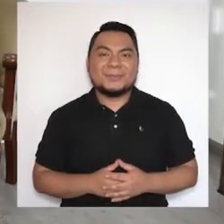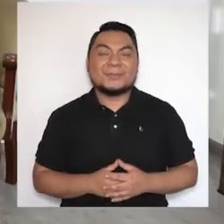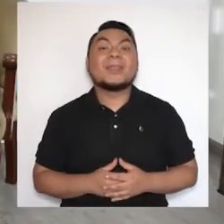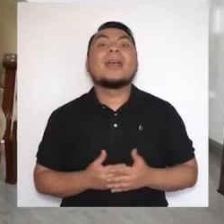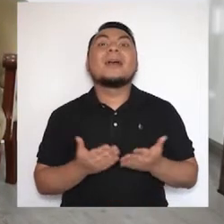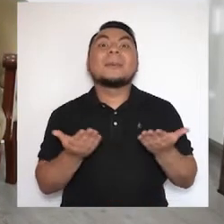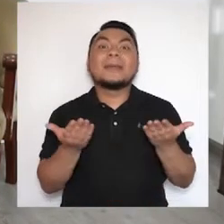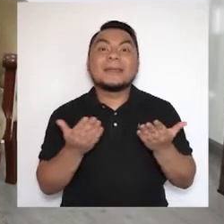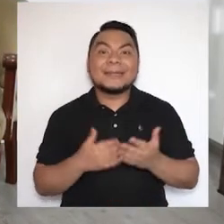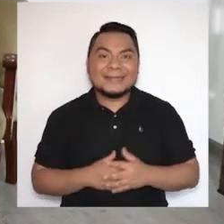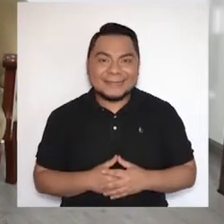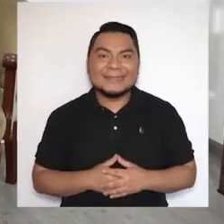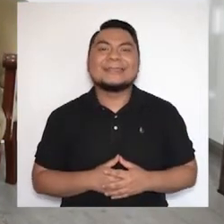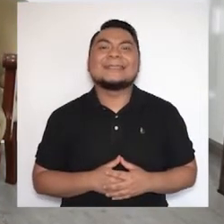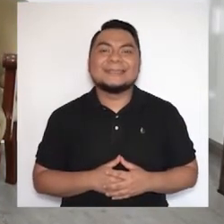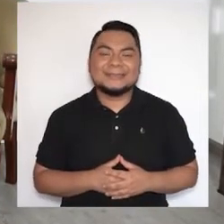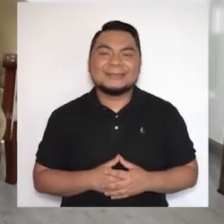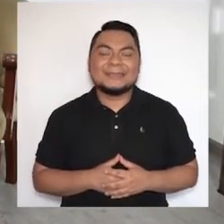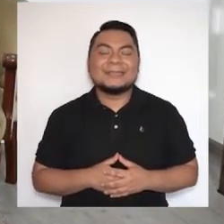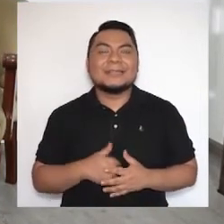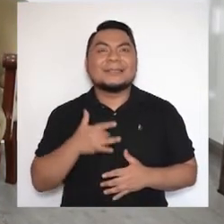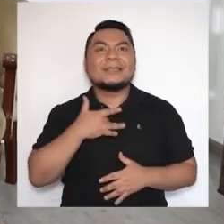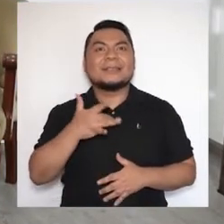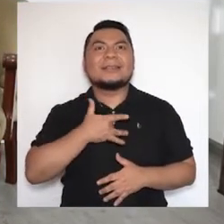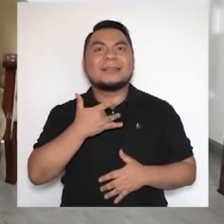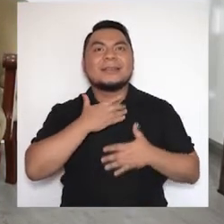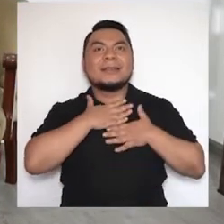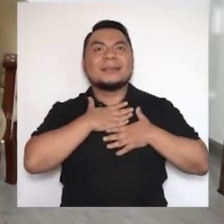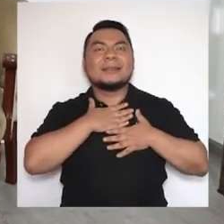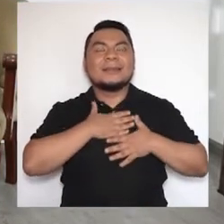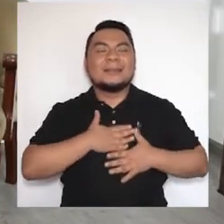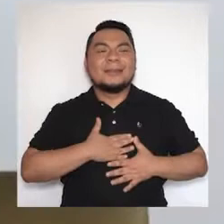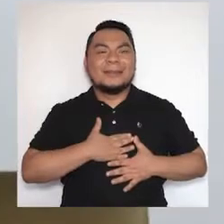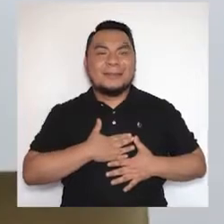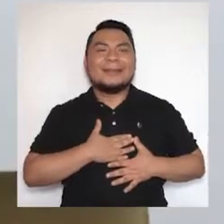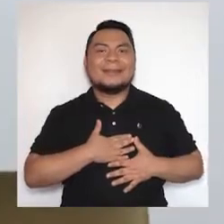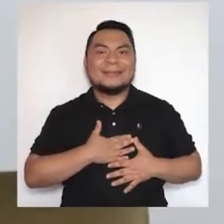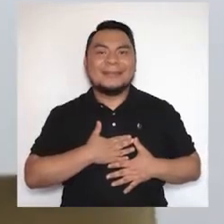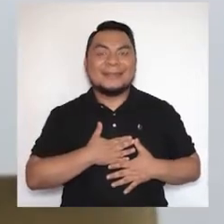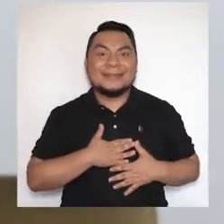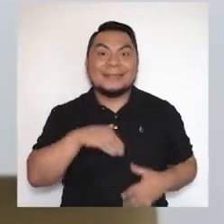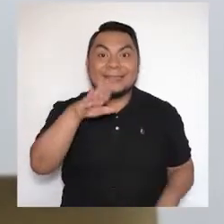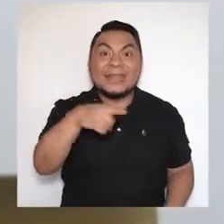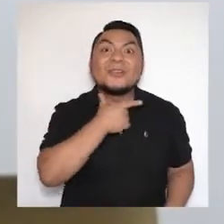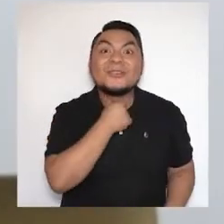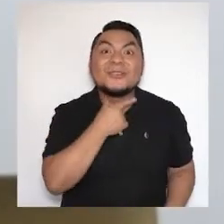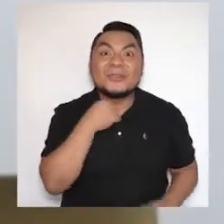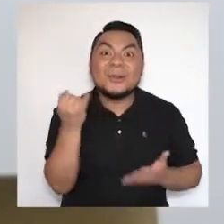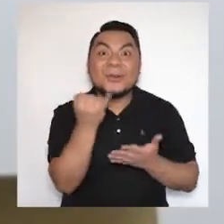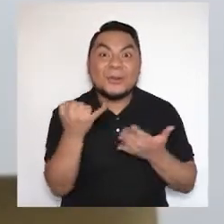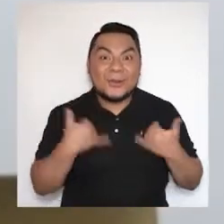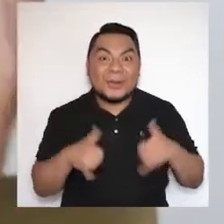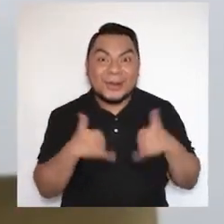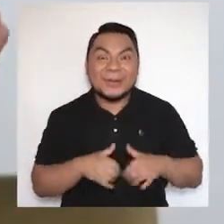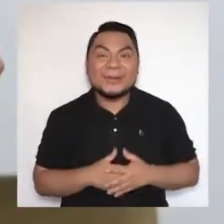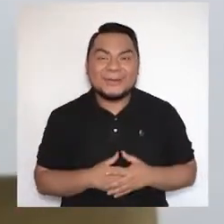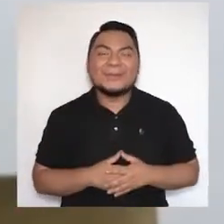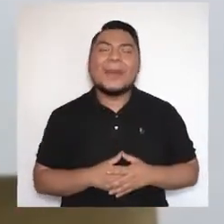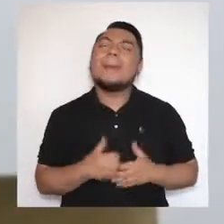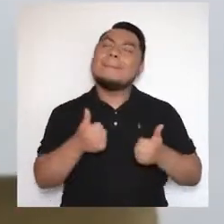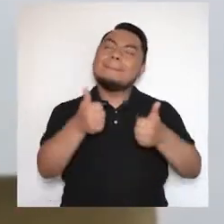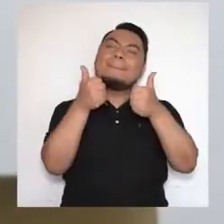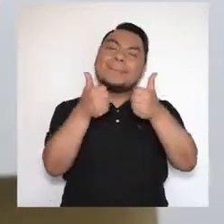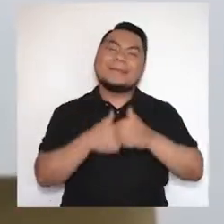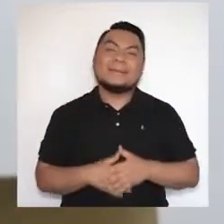A ver, ya me siento más calmado. ¿Les gustó el juego? ¡Sí! ¡Muy